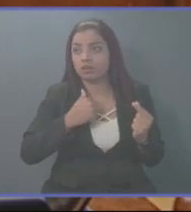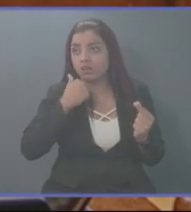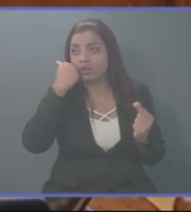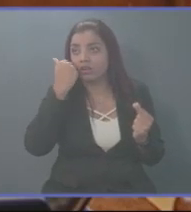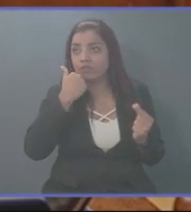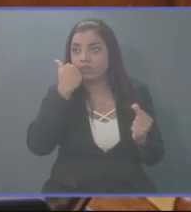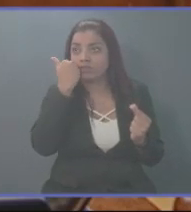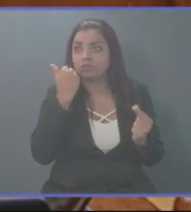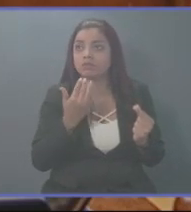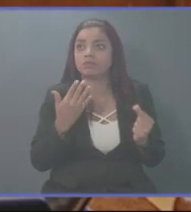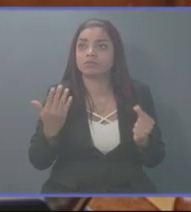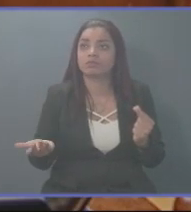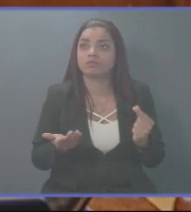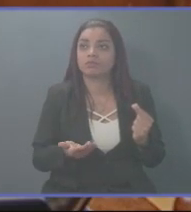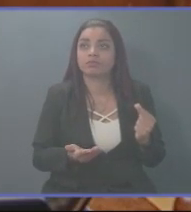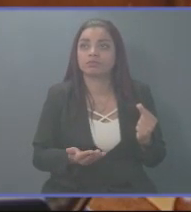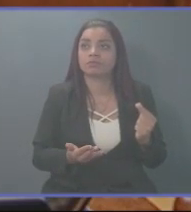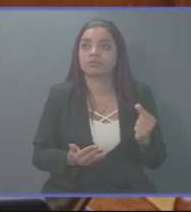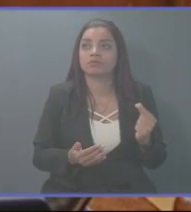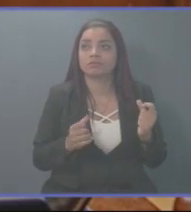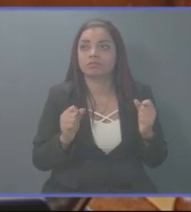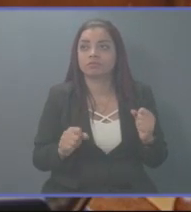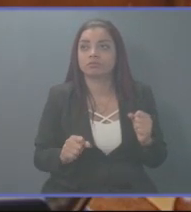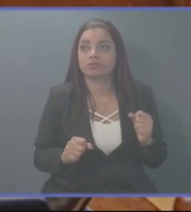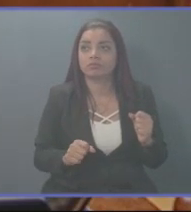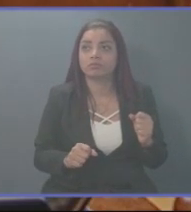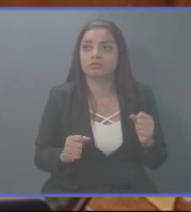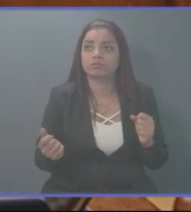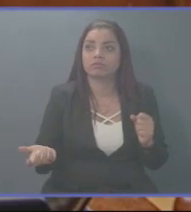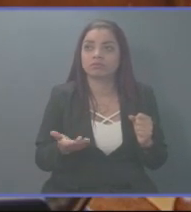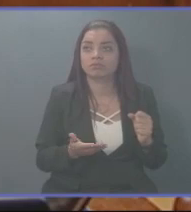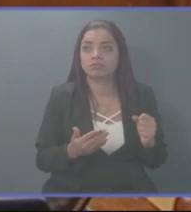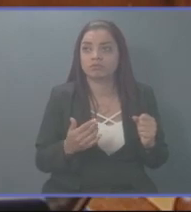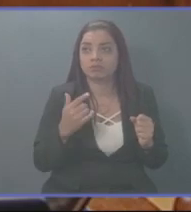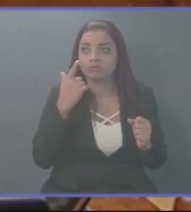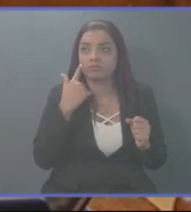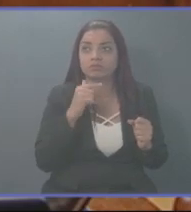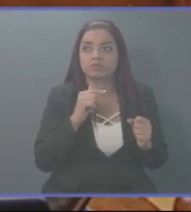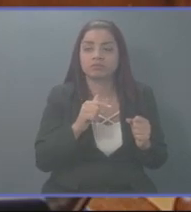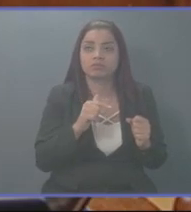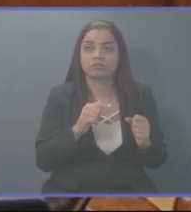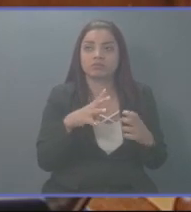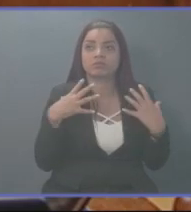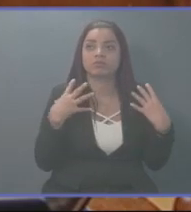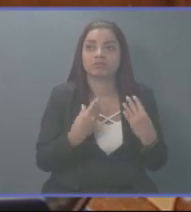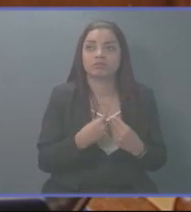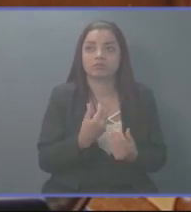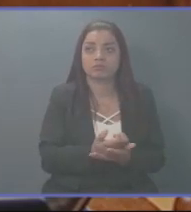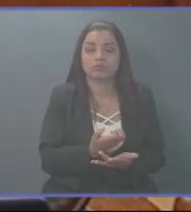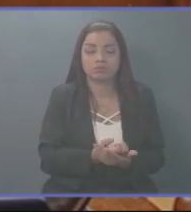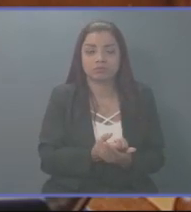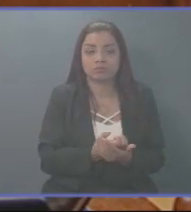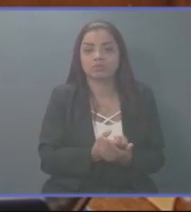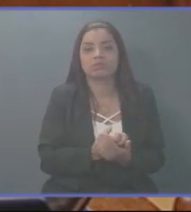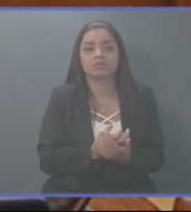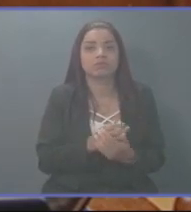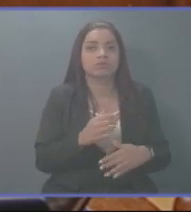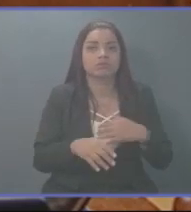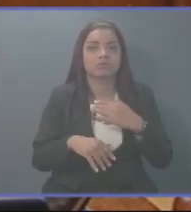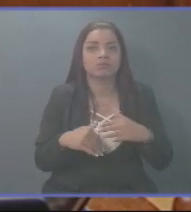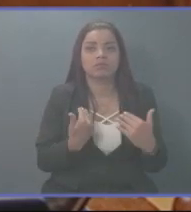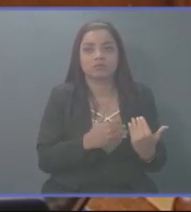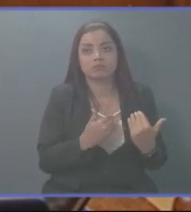con una relativa condición de vulnerabilidad socioeconómica. El fenómeno afecta en mayor proporción